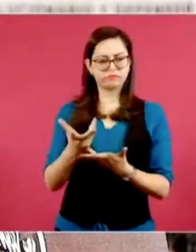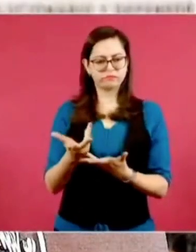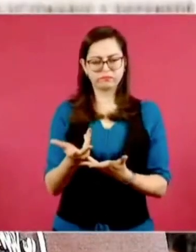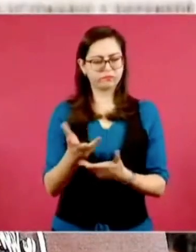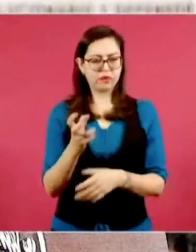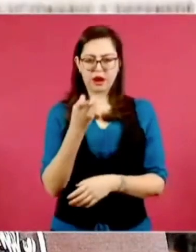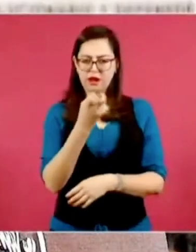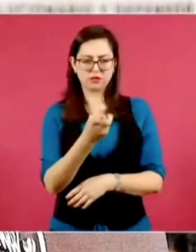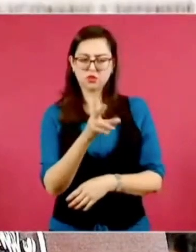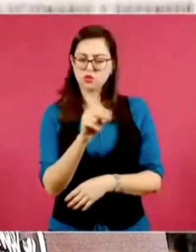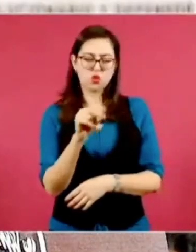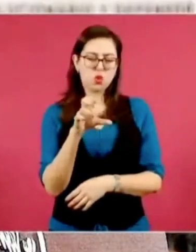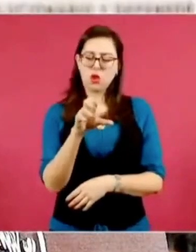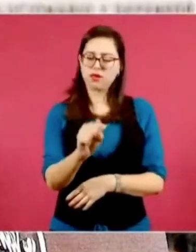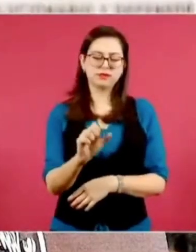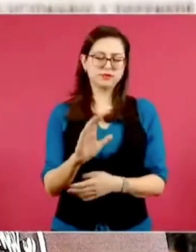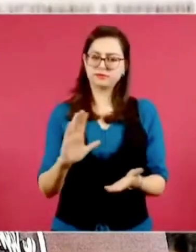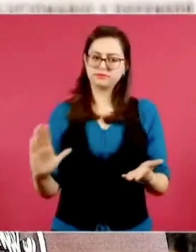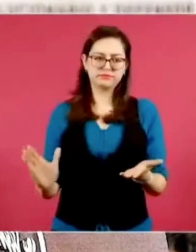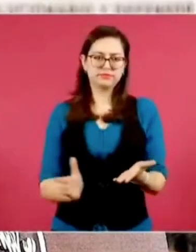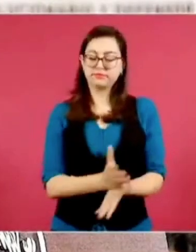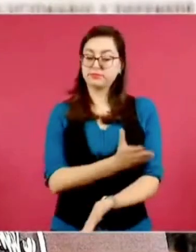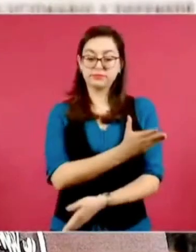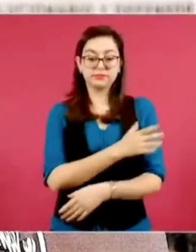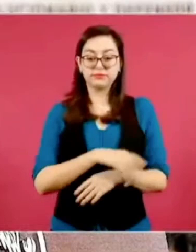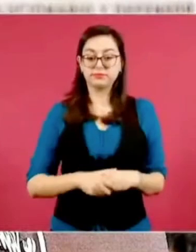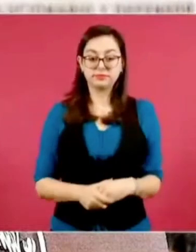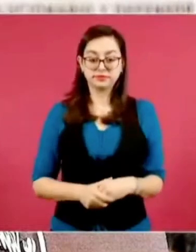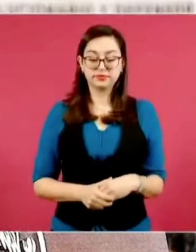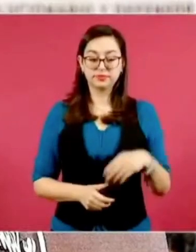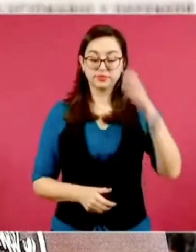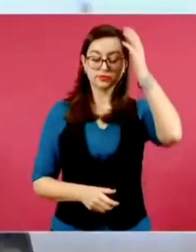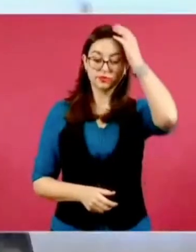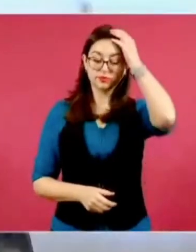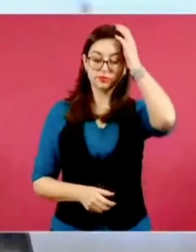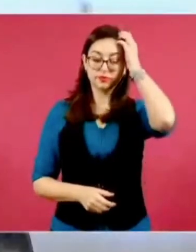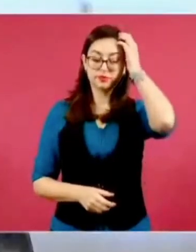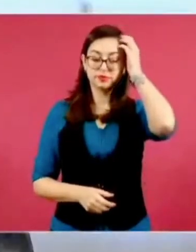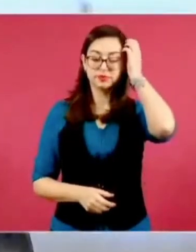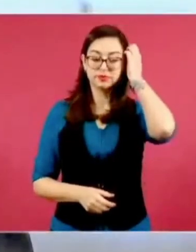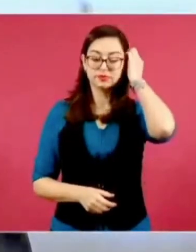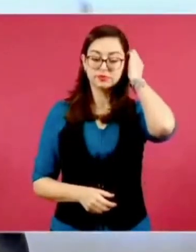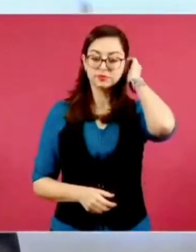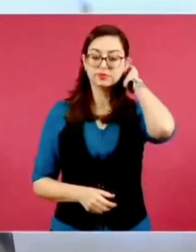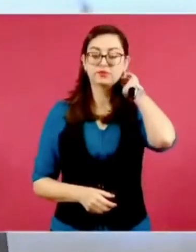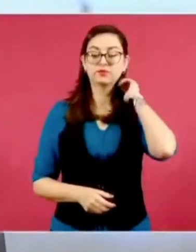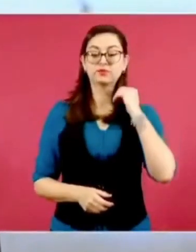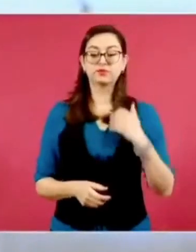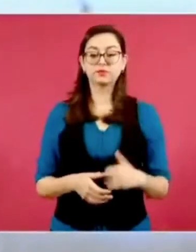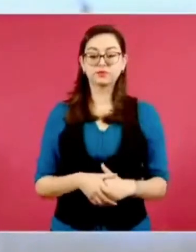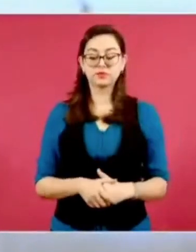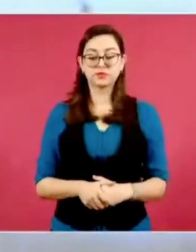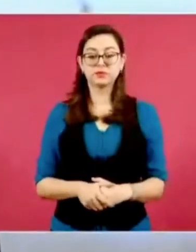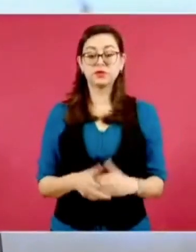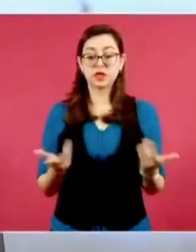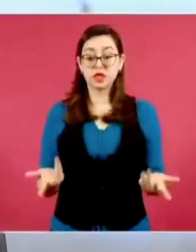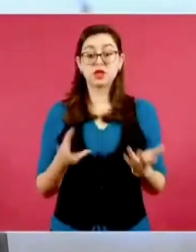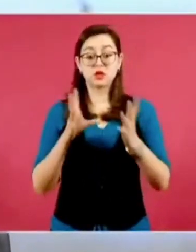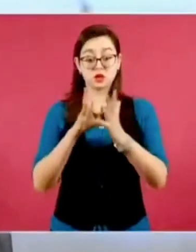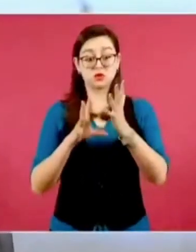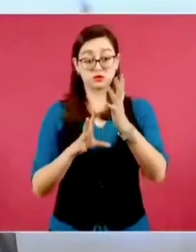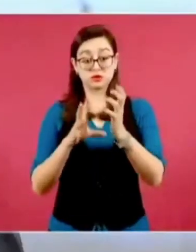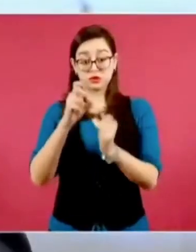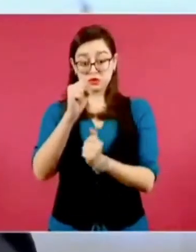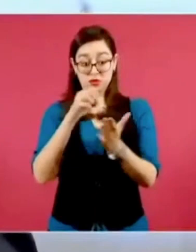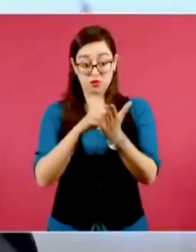empresa pública. Con esto se establece en la Constitución algo que se había